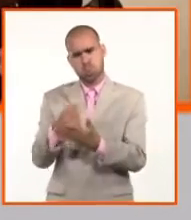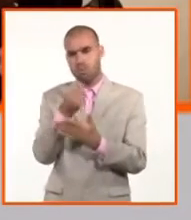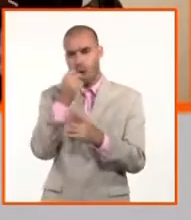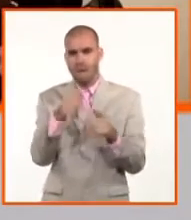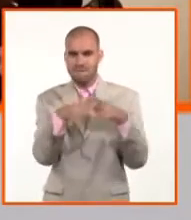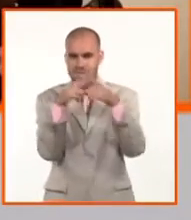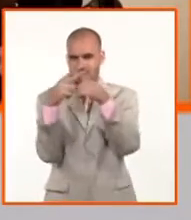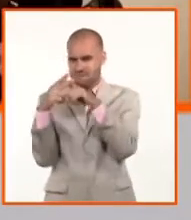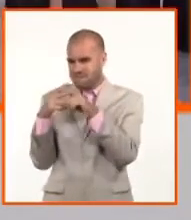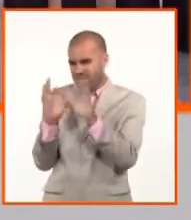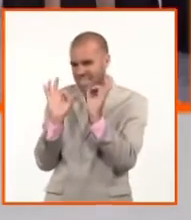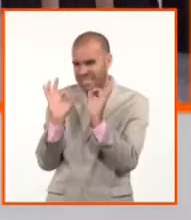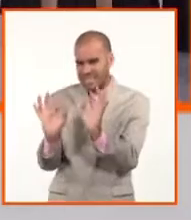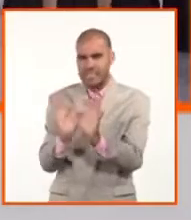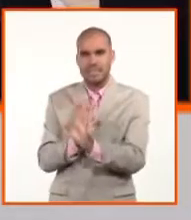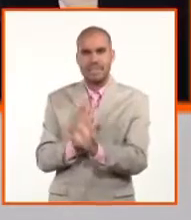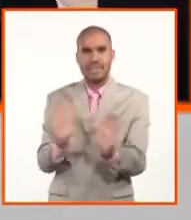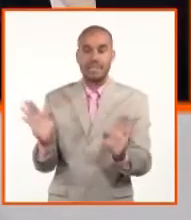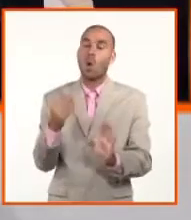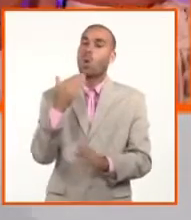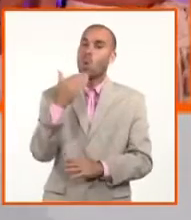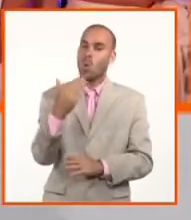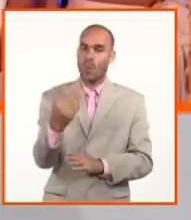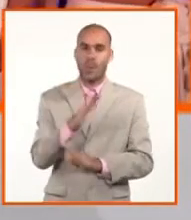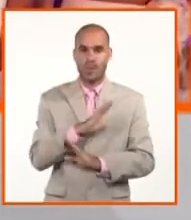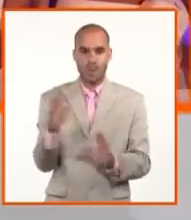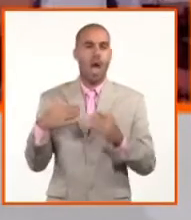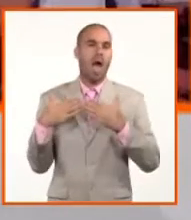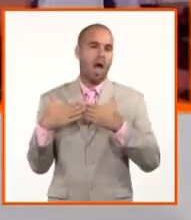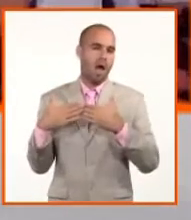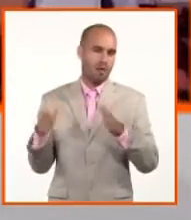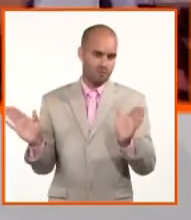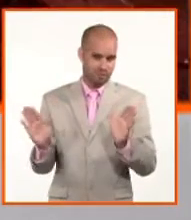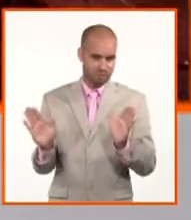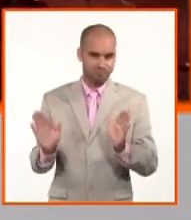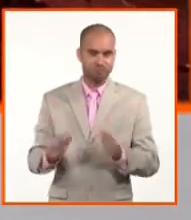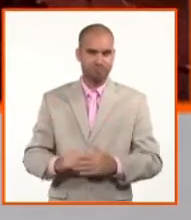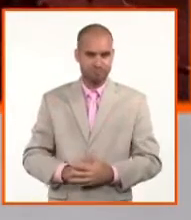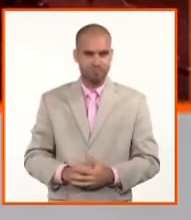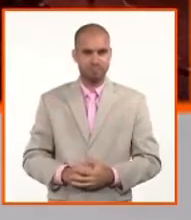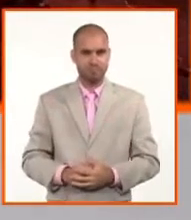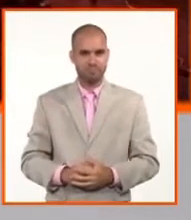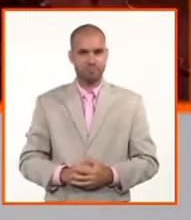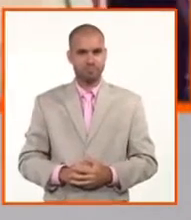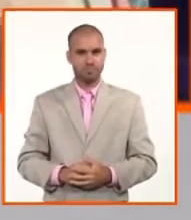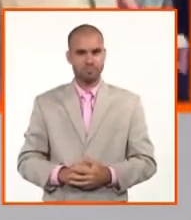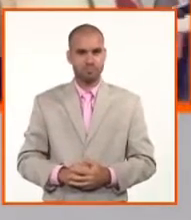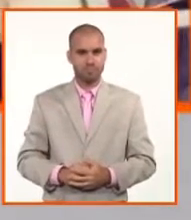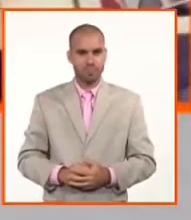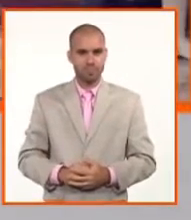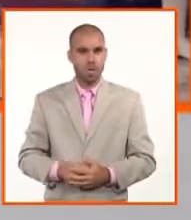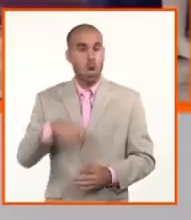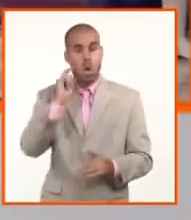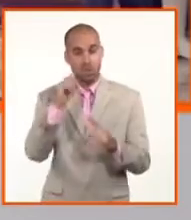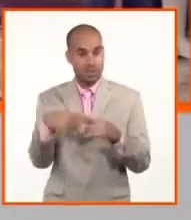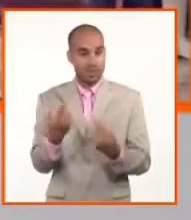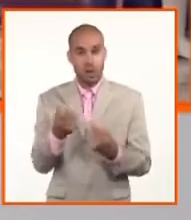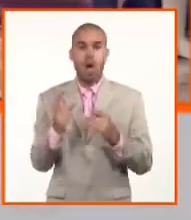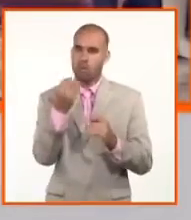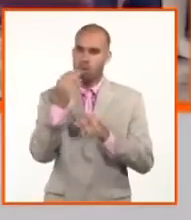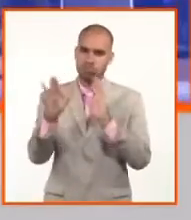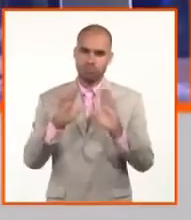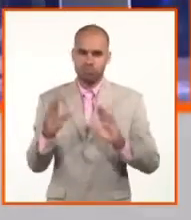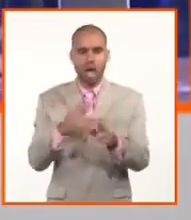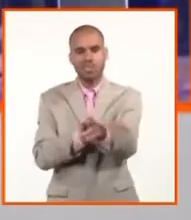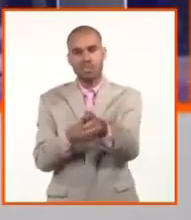se hizo, y que afortunadamente, bueno, pues ya tenemos ese templo sagrado, diría yo, para la Asociación Hermanos Saiz y para los jóvenes pinareños